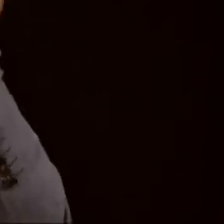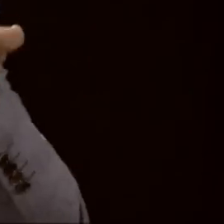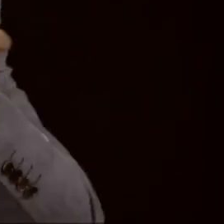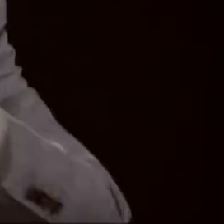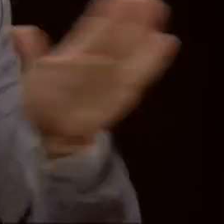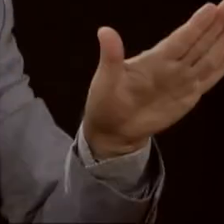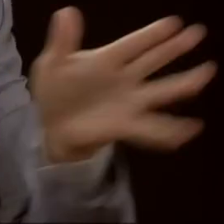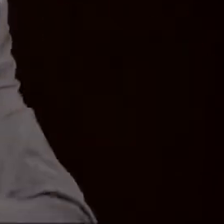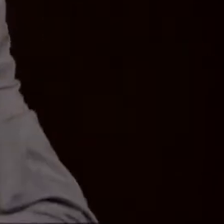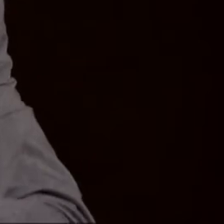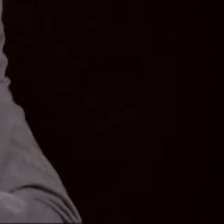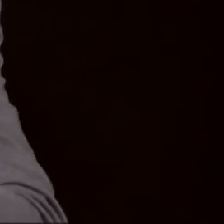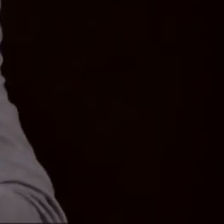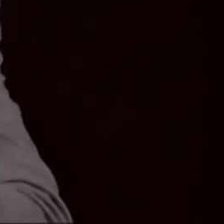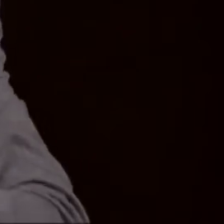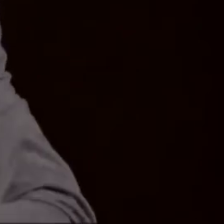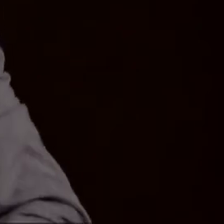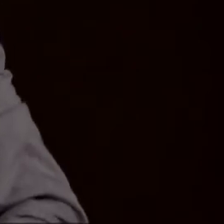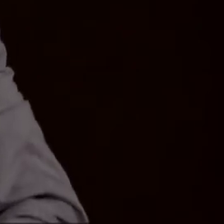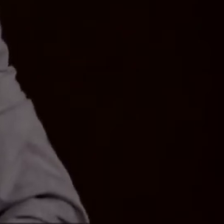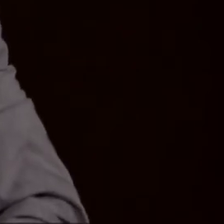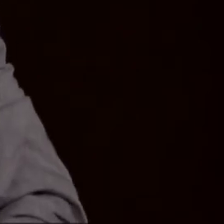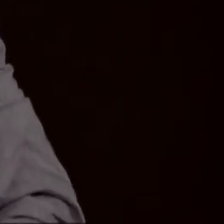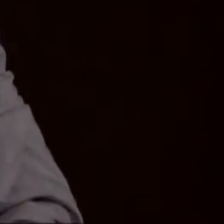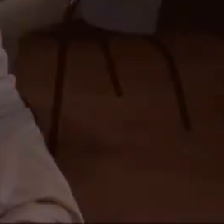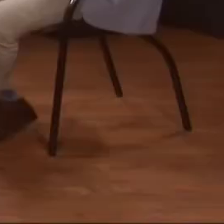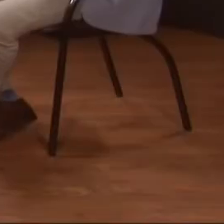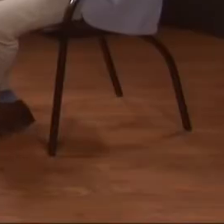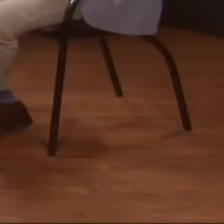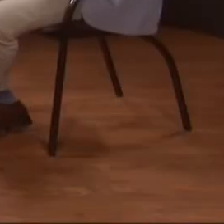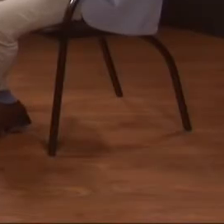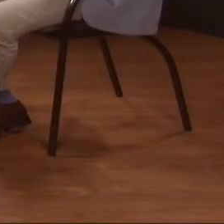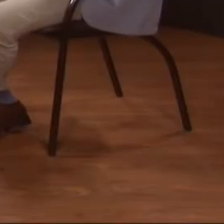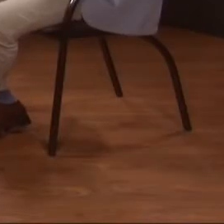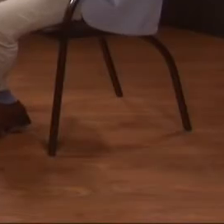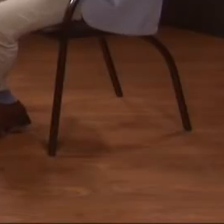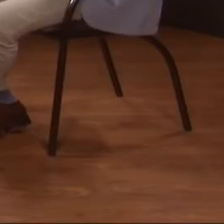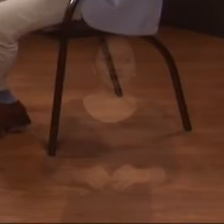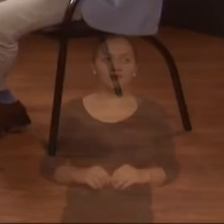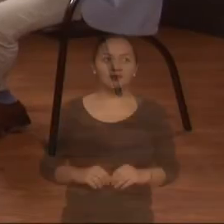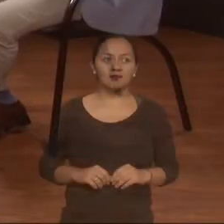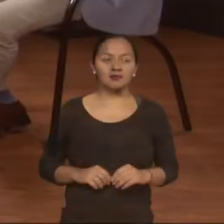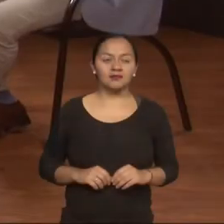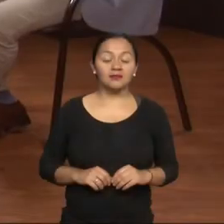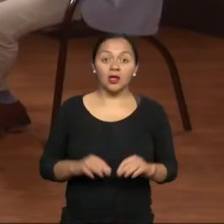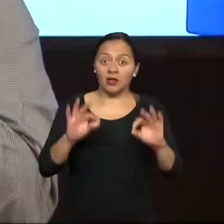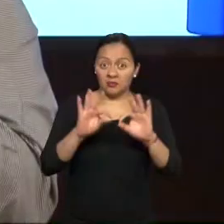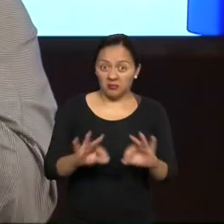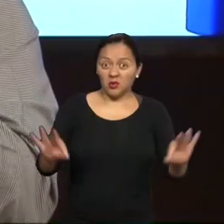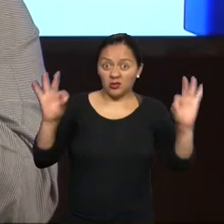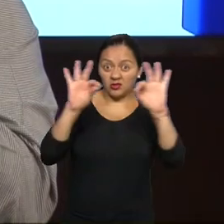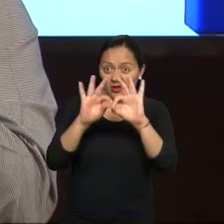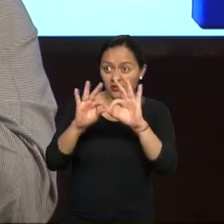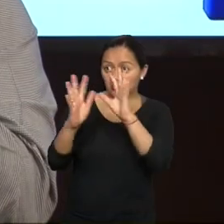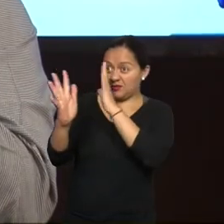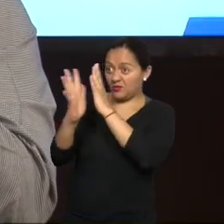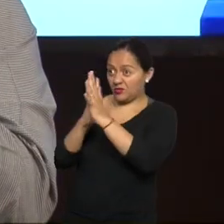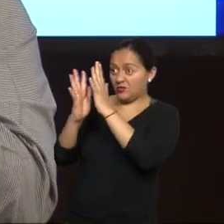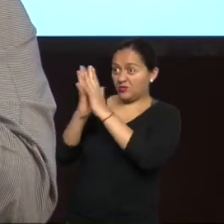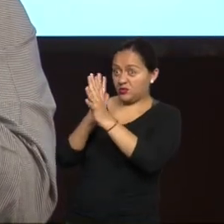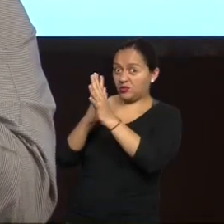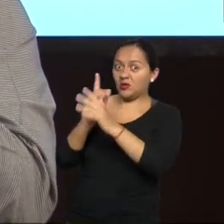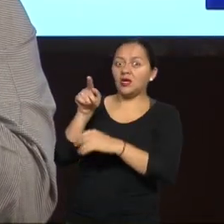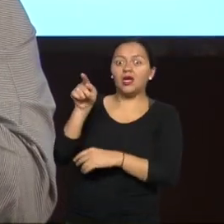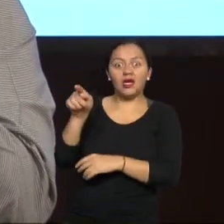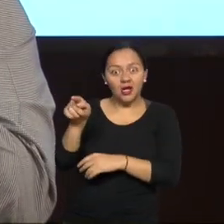necesitamos hacer los cambios. Qué importante es conocer esos puntos claves que son para poder